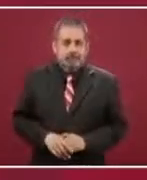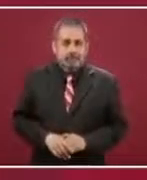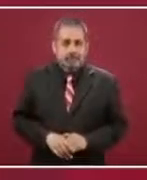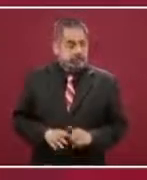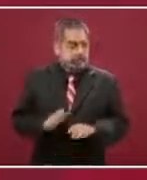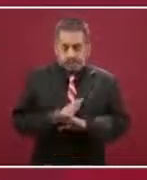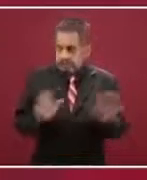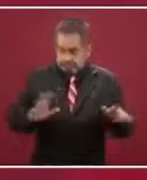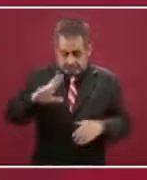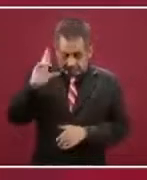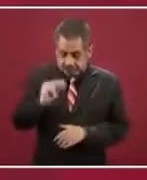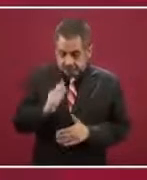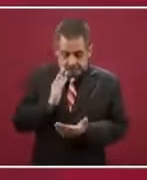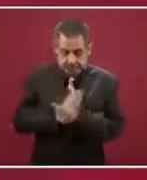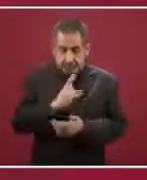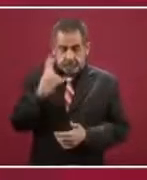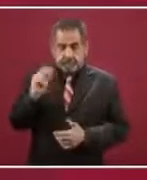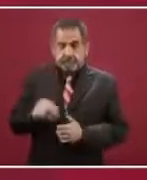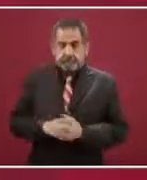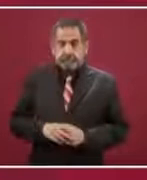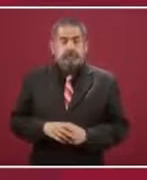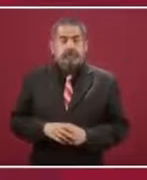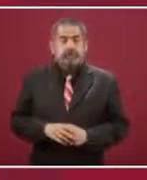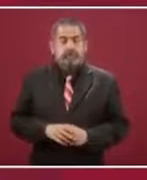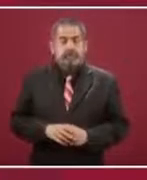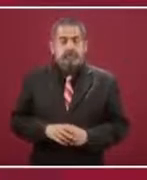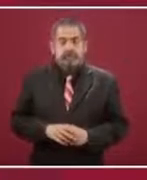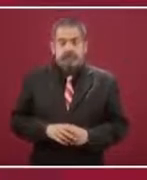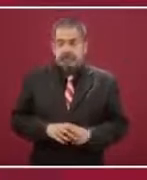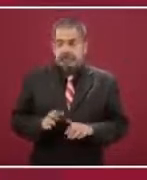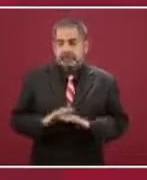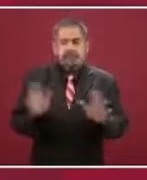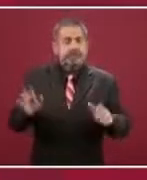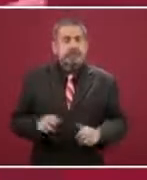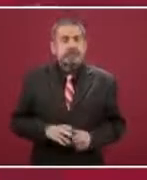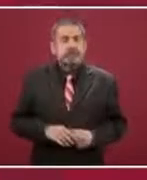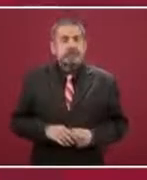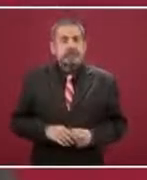Ahora no, ahora